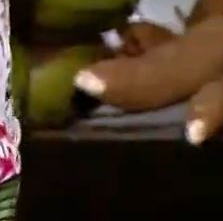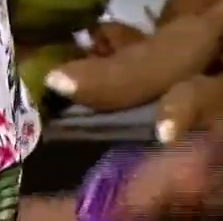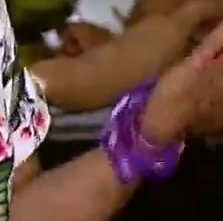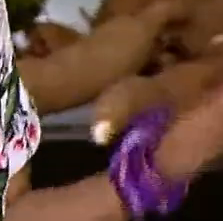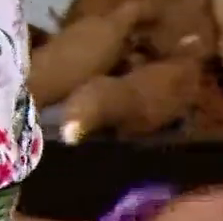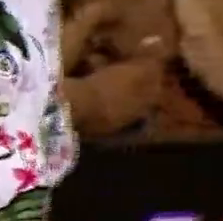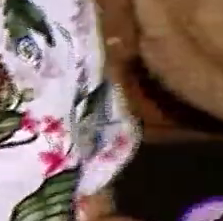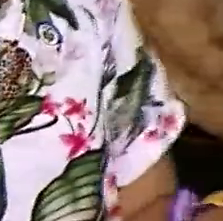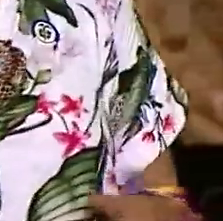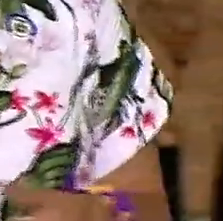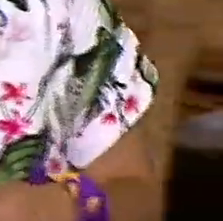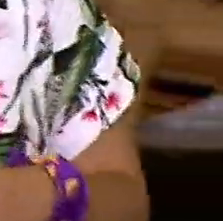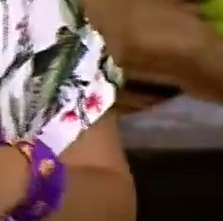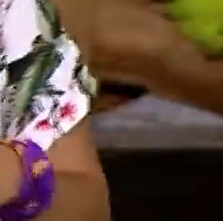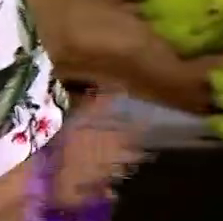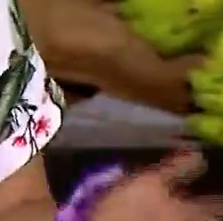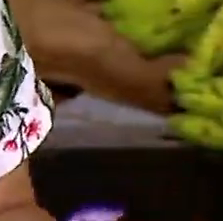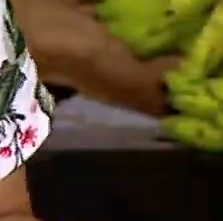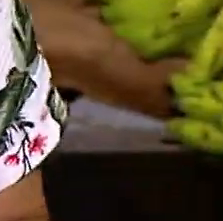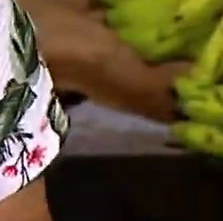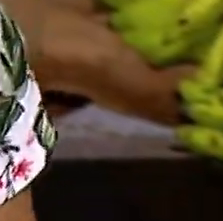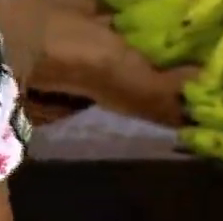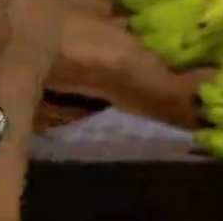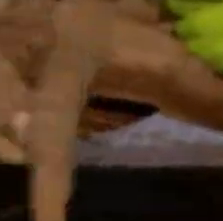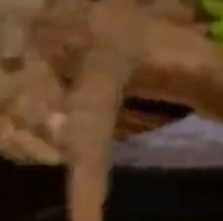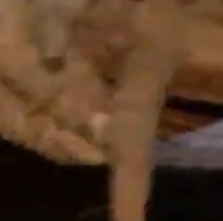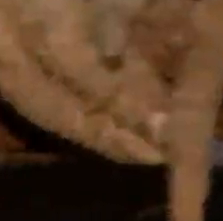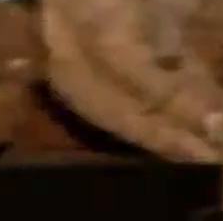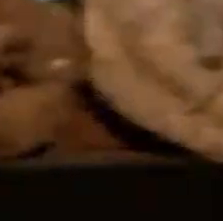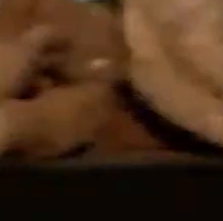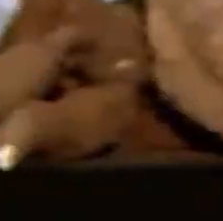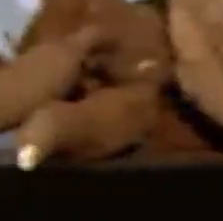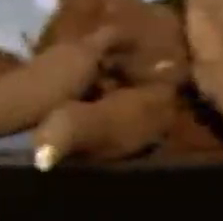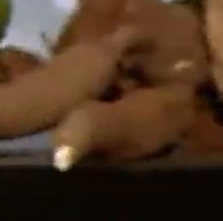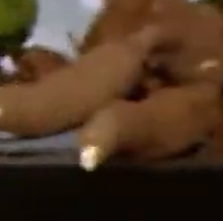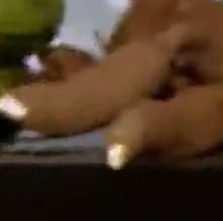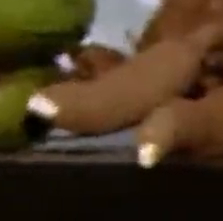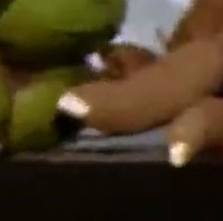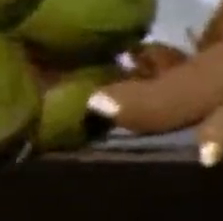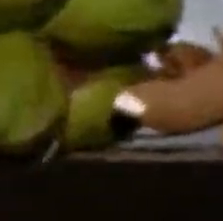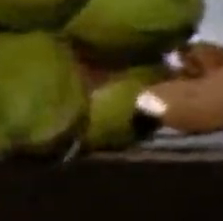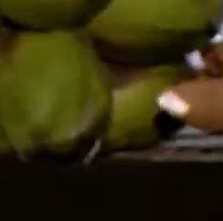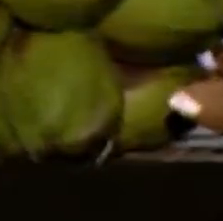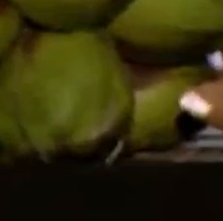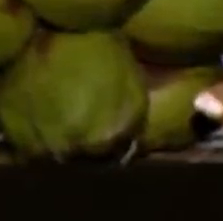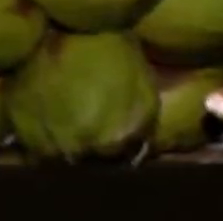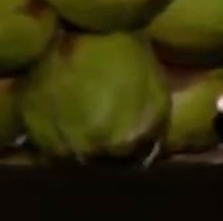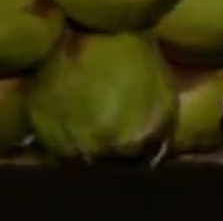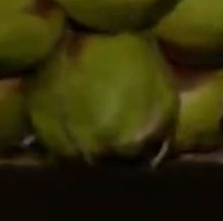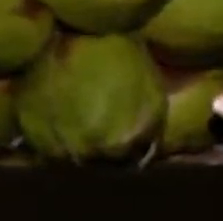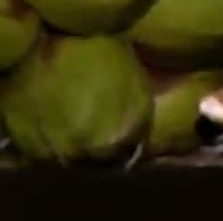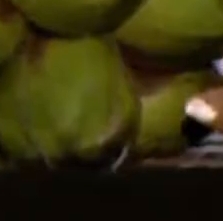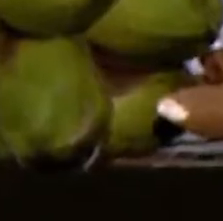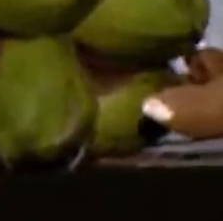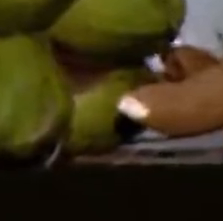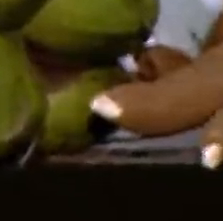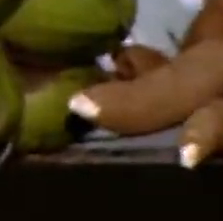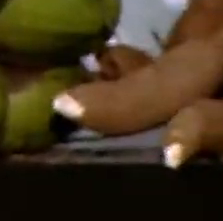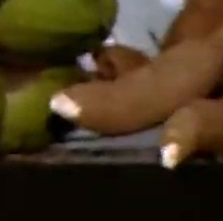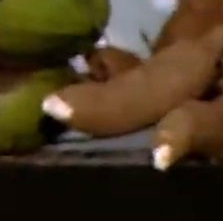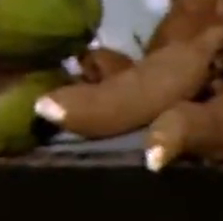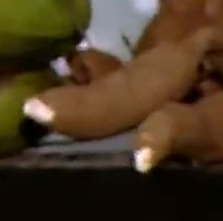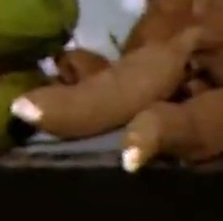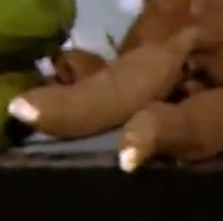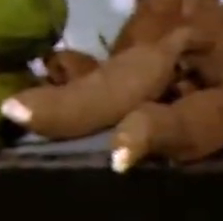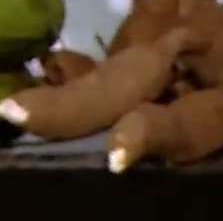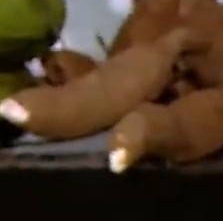maíz, yuca, todo tipo de frutas, todo tipo de verduras. Y tenemos que agradecerle a ese campesinado que se